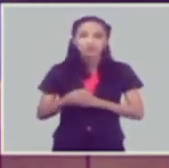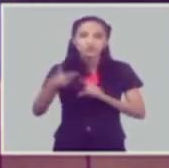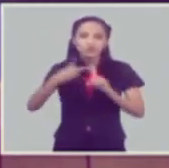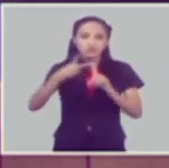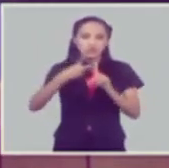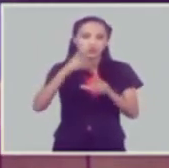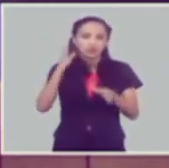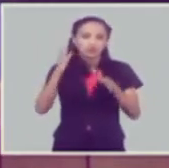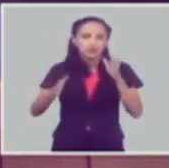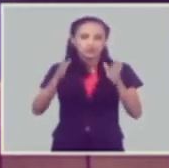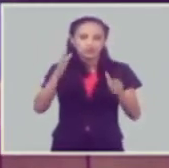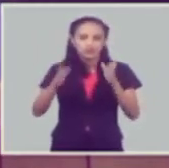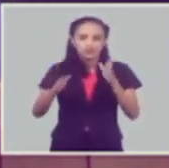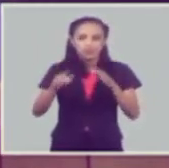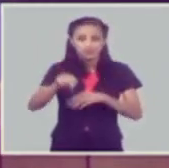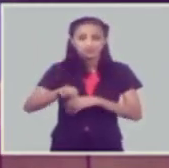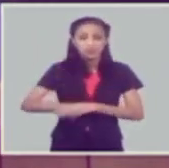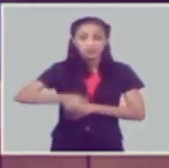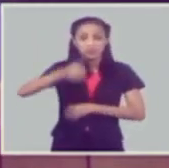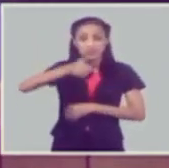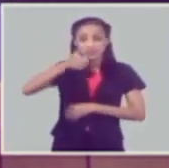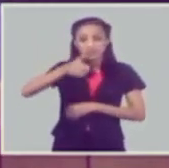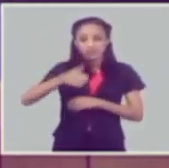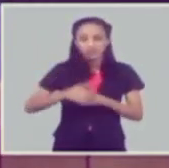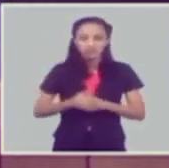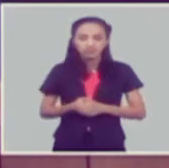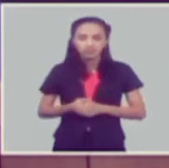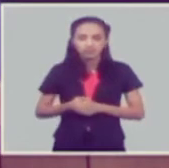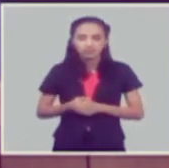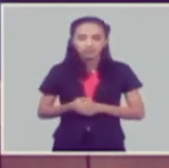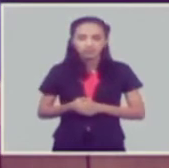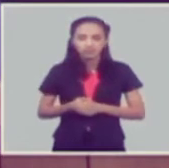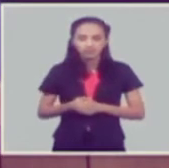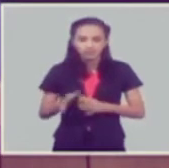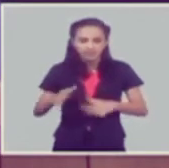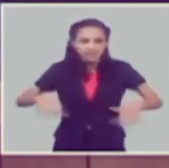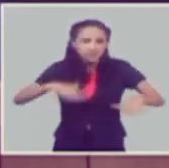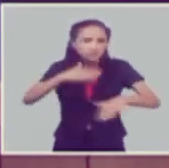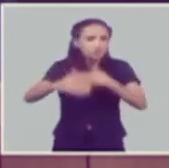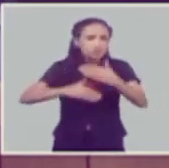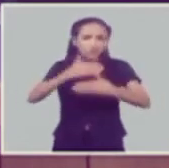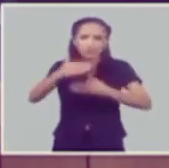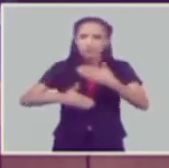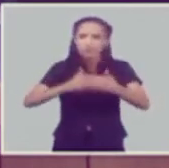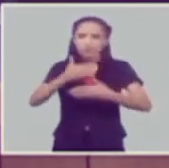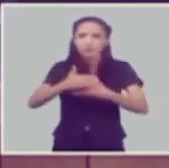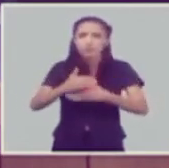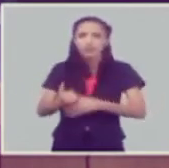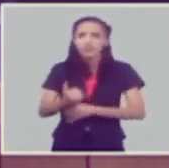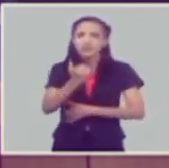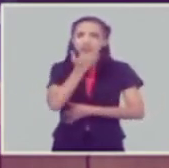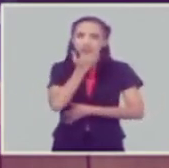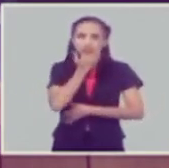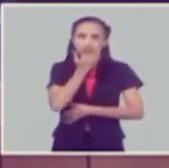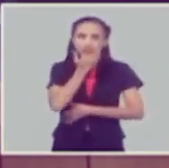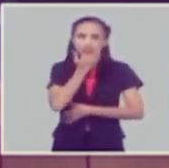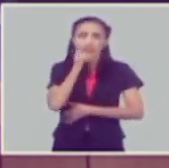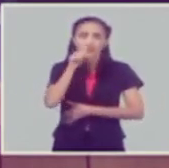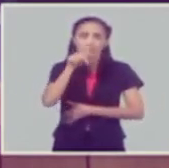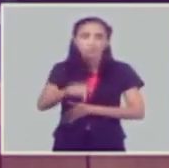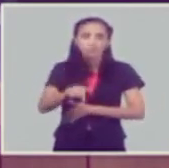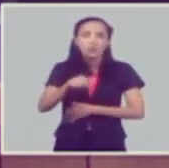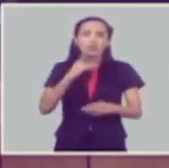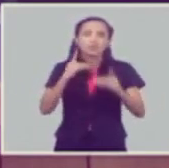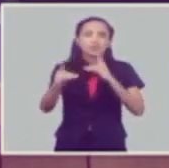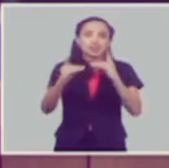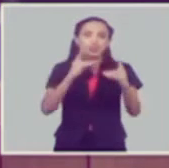del todavía presidente. O una situación de inestabilidad y tensiones que impidiera cualquier posible retorno del diálogo